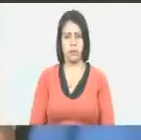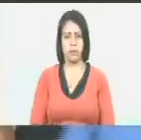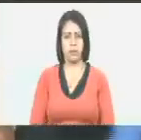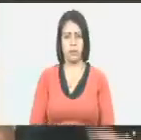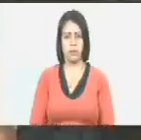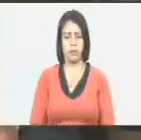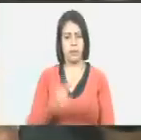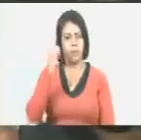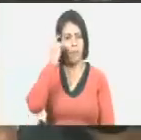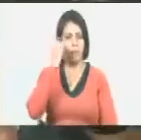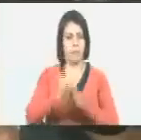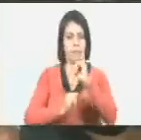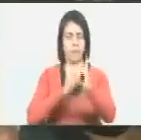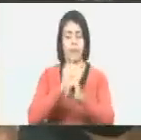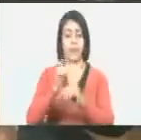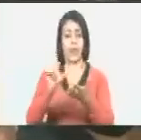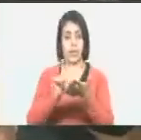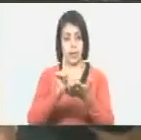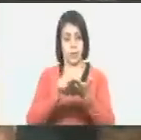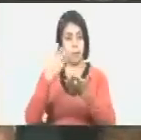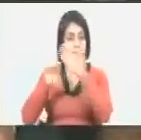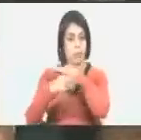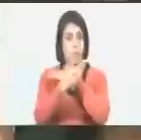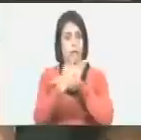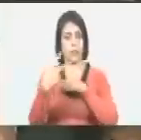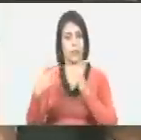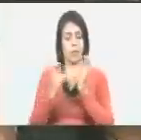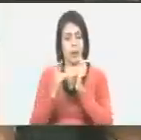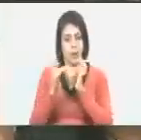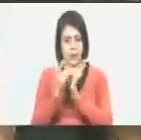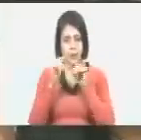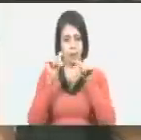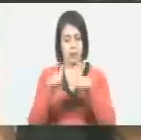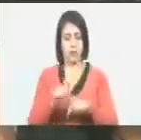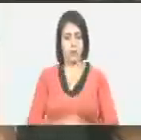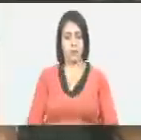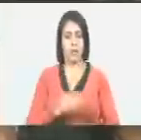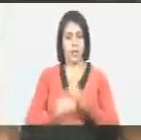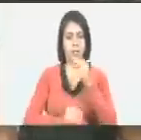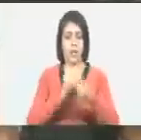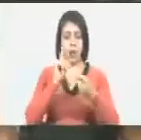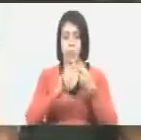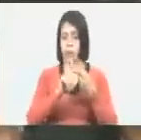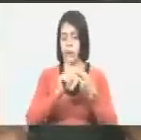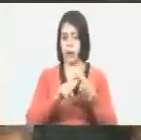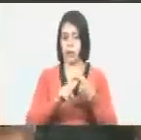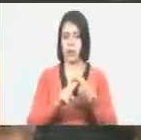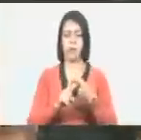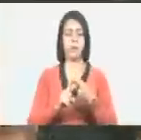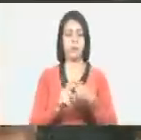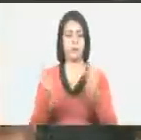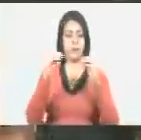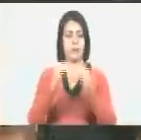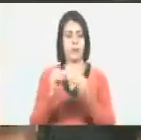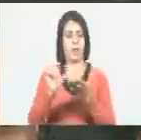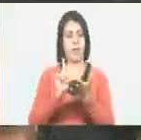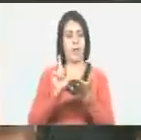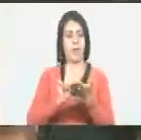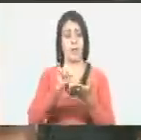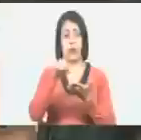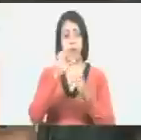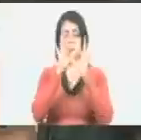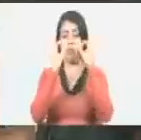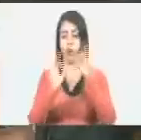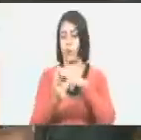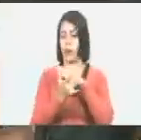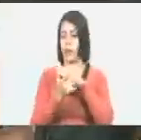el Día Internacional del Libro, que el pasado 23 de abril tuviera lugar. Hacerlo en primera instancia desde la comprensión del libro como el